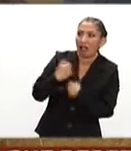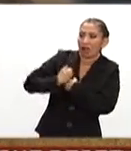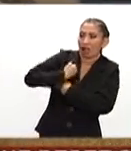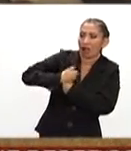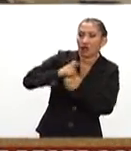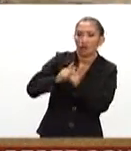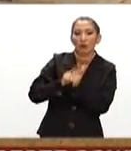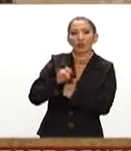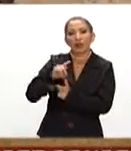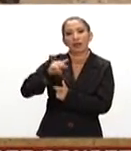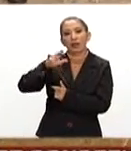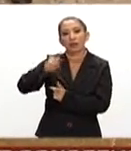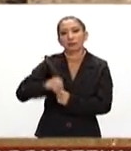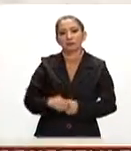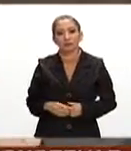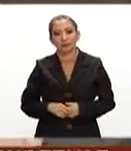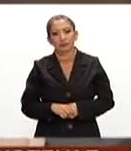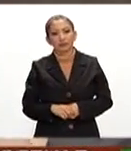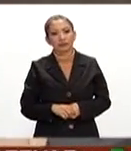del Estado Islámico.